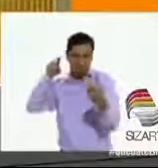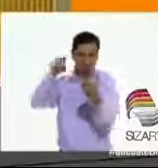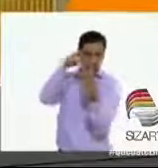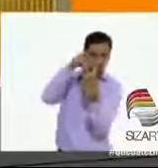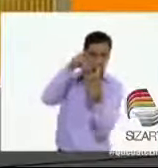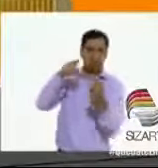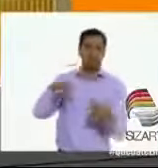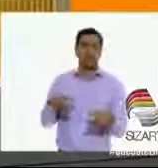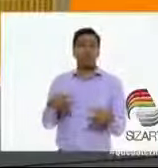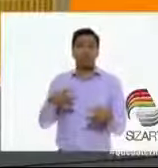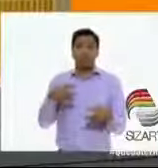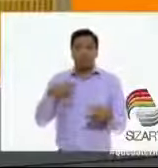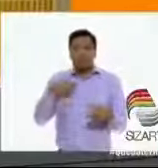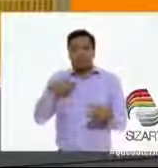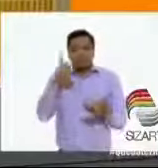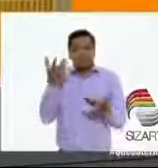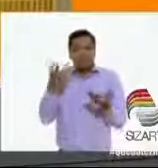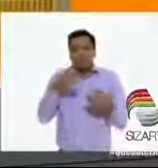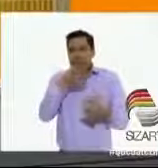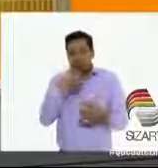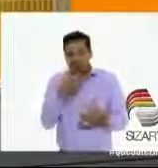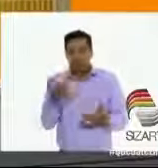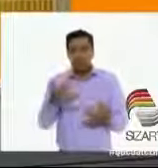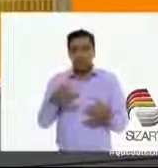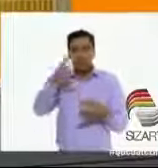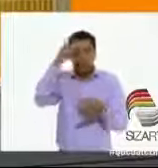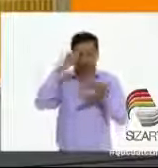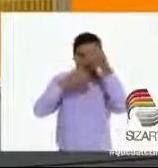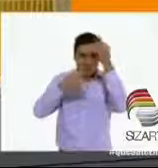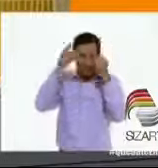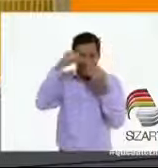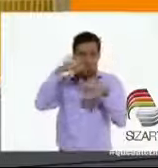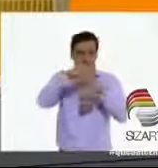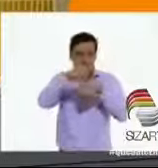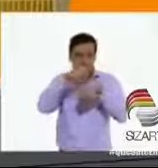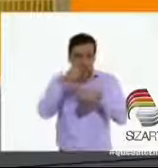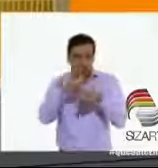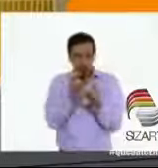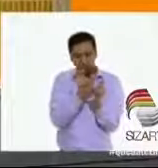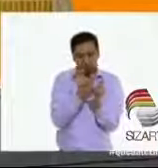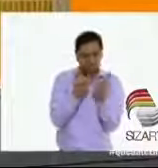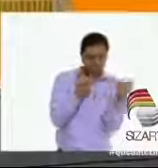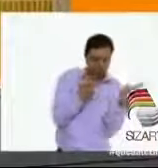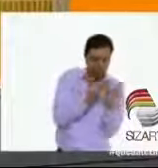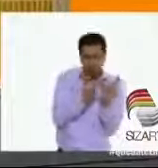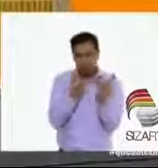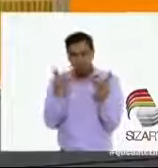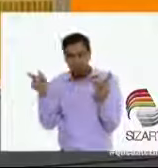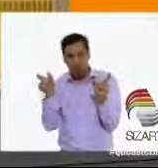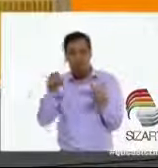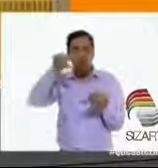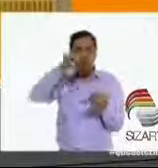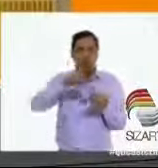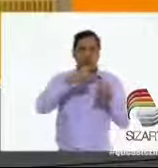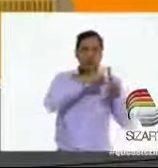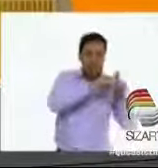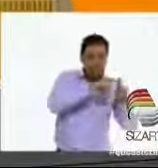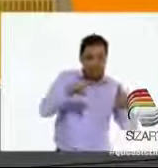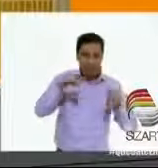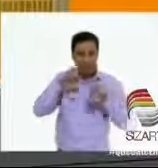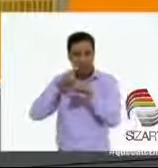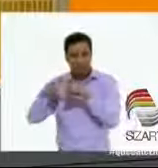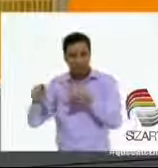favorito sea considerado inválido. Además de aprender a leer números decimales, hoy vamos a conocer sus diferentes